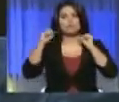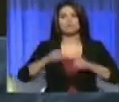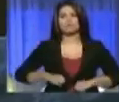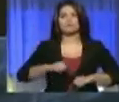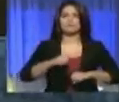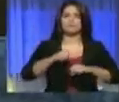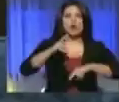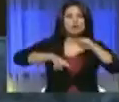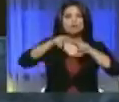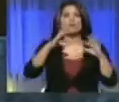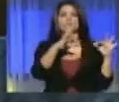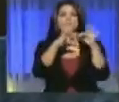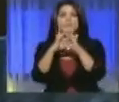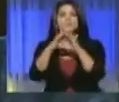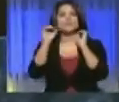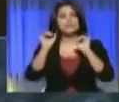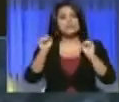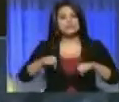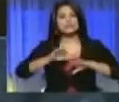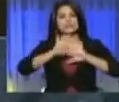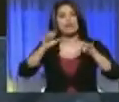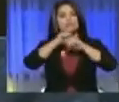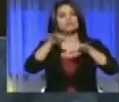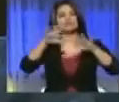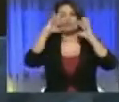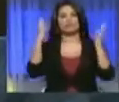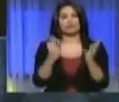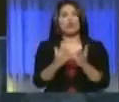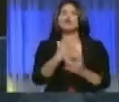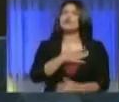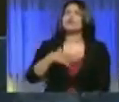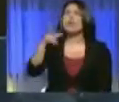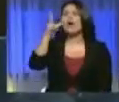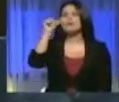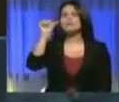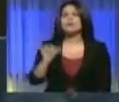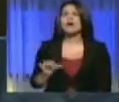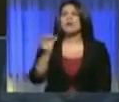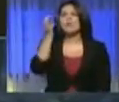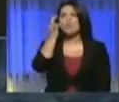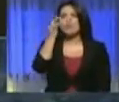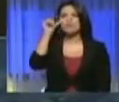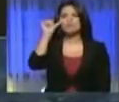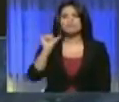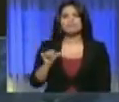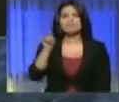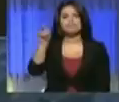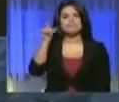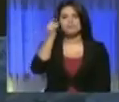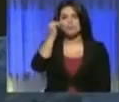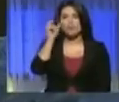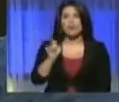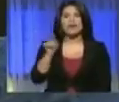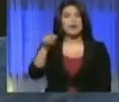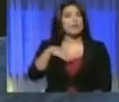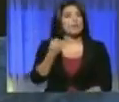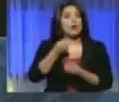de acuerdos, anda por el mundo. Quisiera escuchar lo que se pueda decir de esta